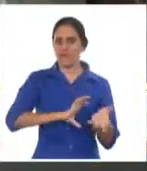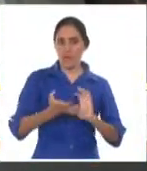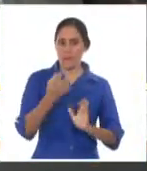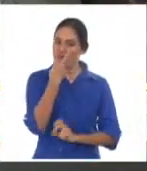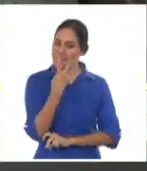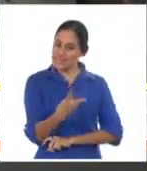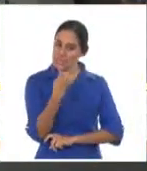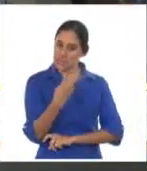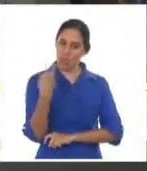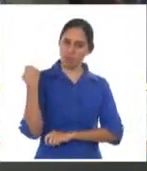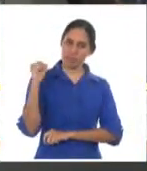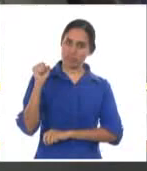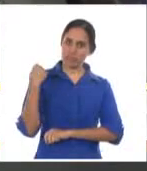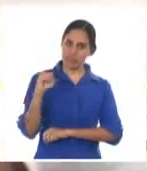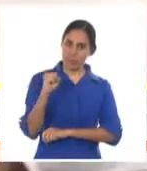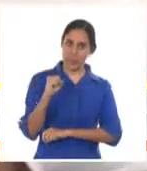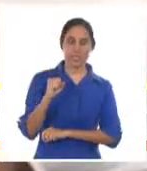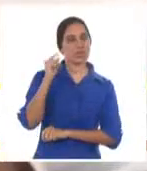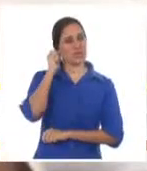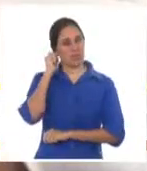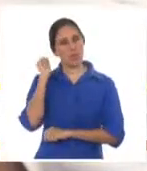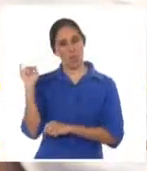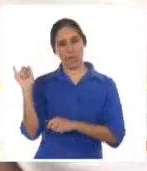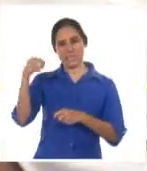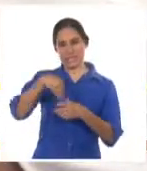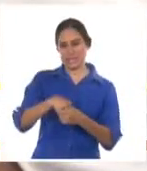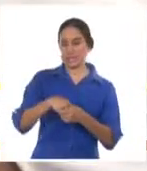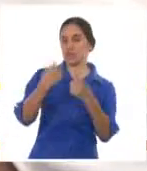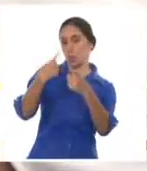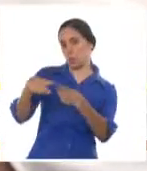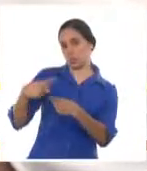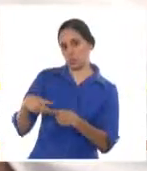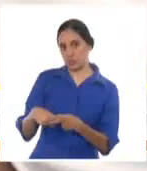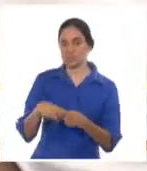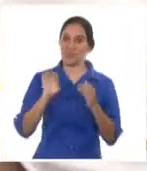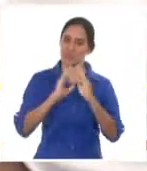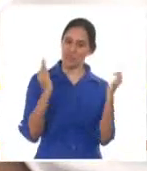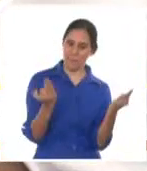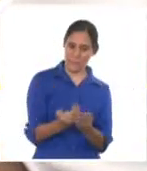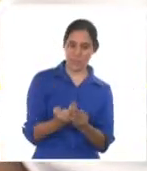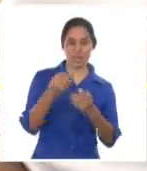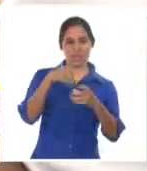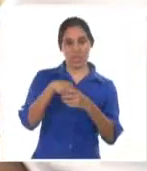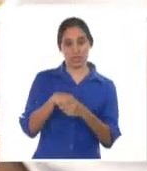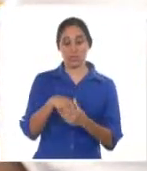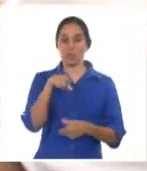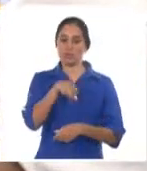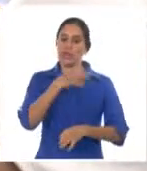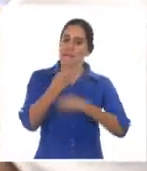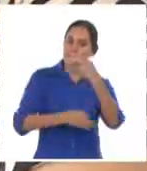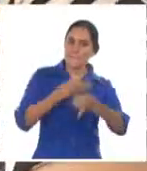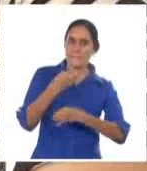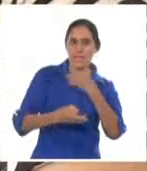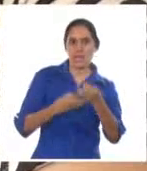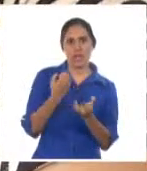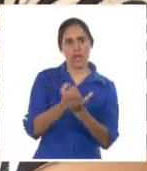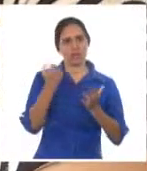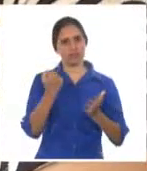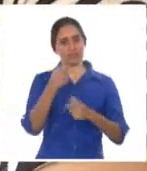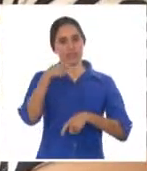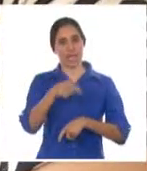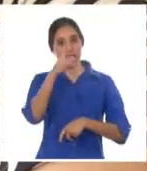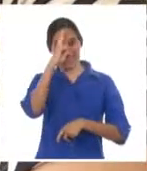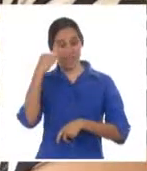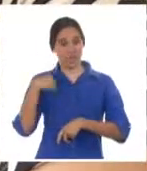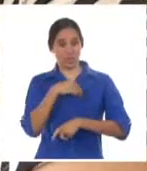a la Violencia de Género y en el Escenario Familiar. Así lo destaca la doctora en ciencias Clotilde Proveyer, quien por años